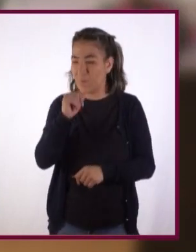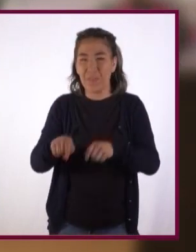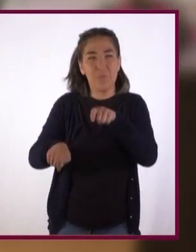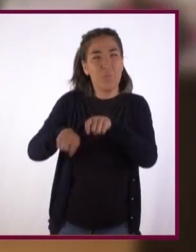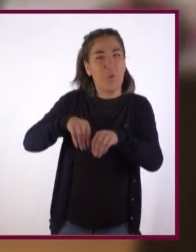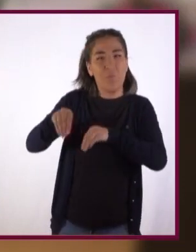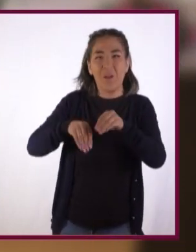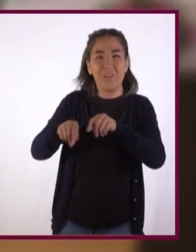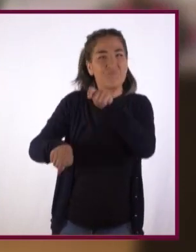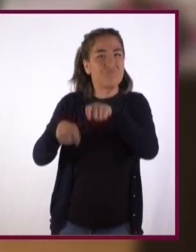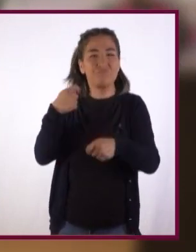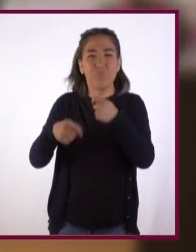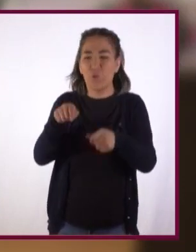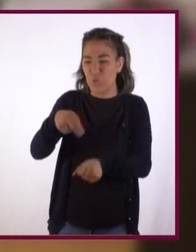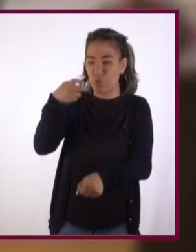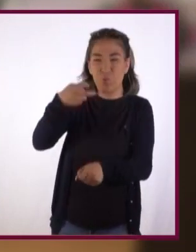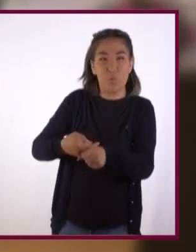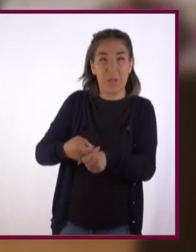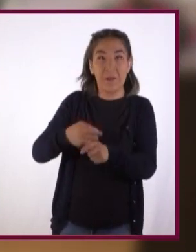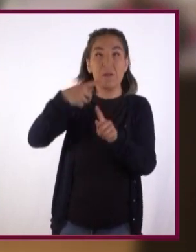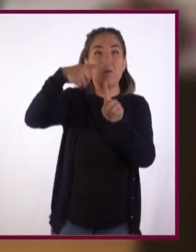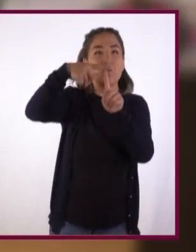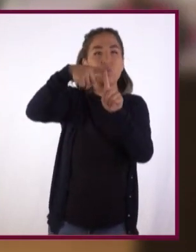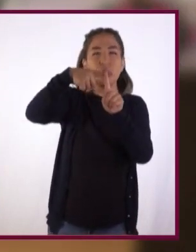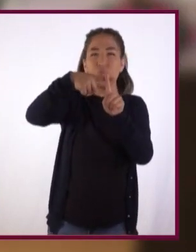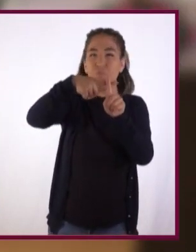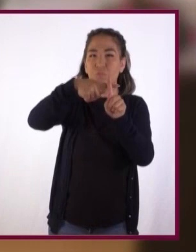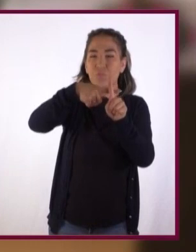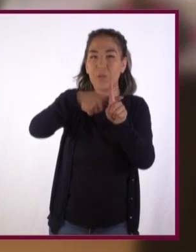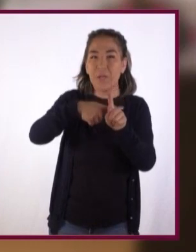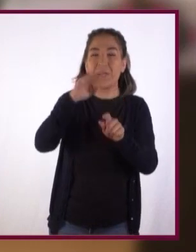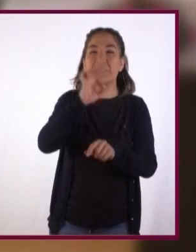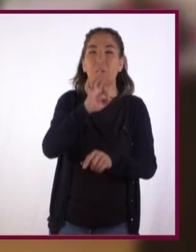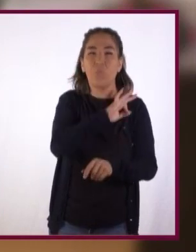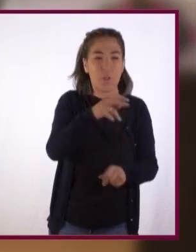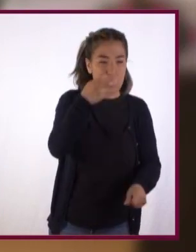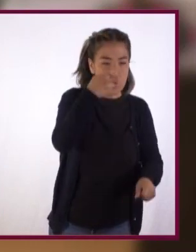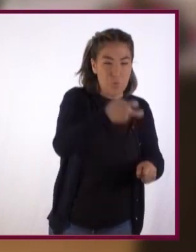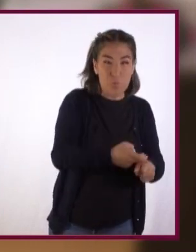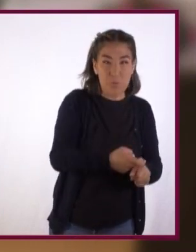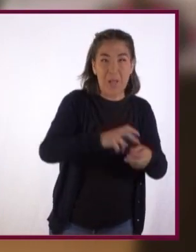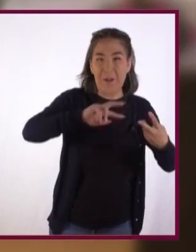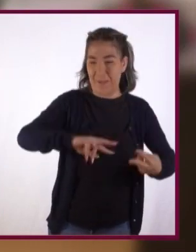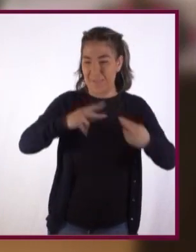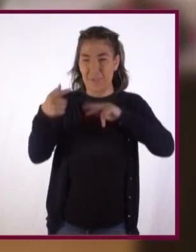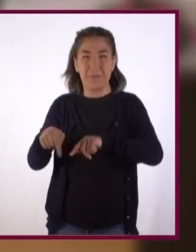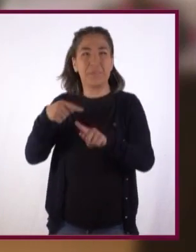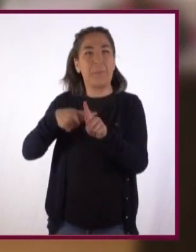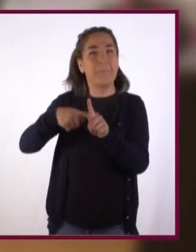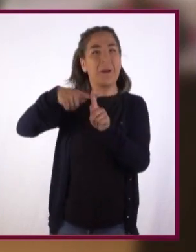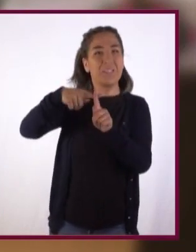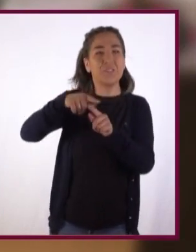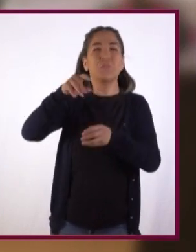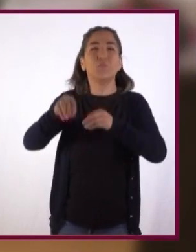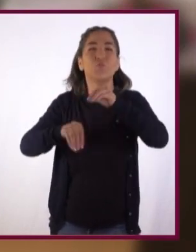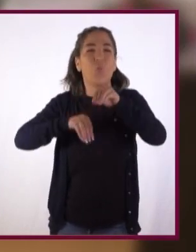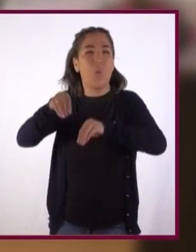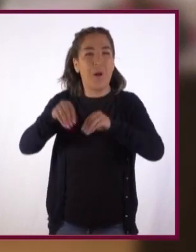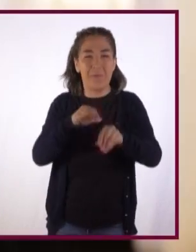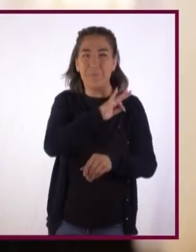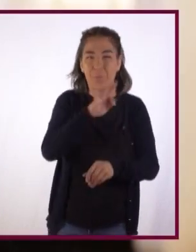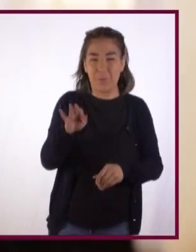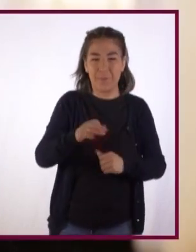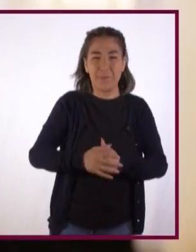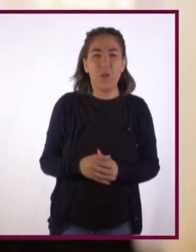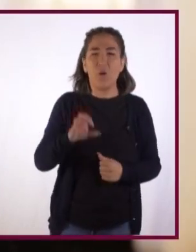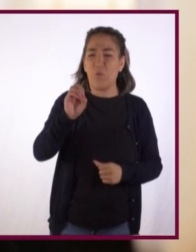es más duro. Y entonces, bajando la temperatura, pudiéramos aumentar la dureza. En materiales orgánicos,